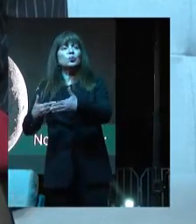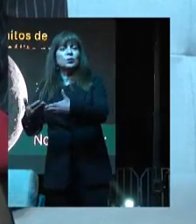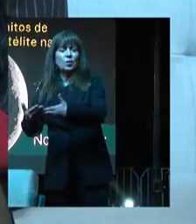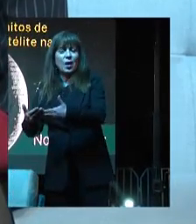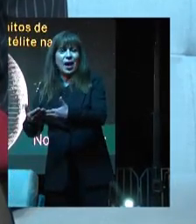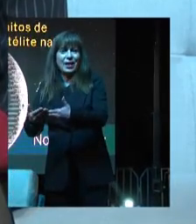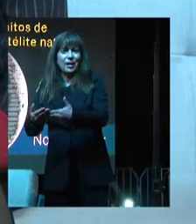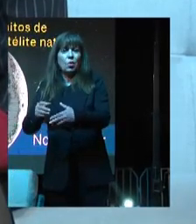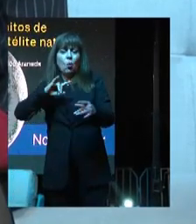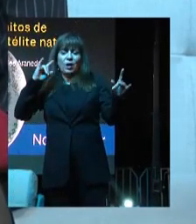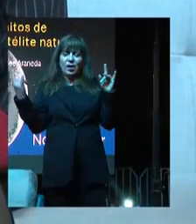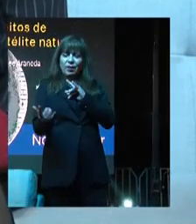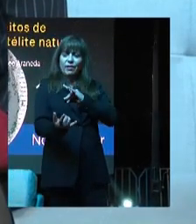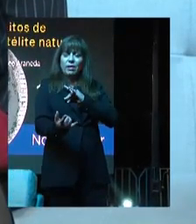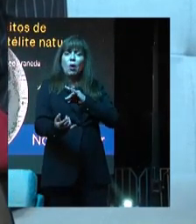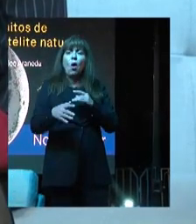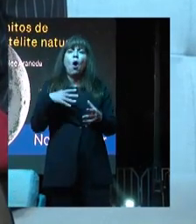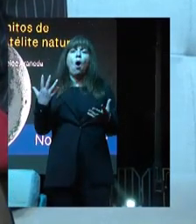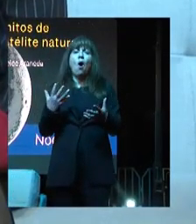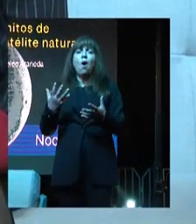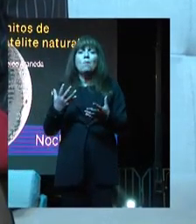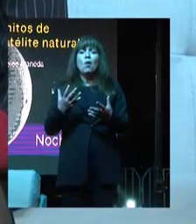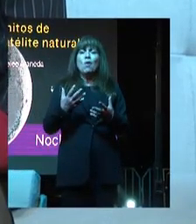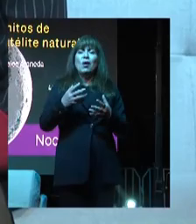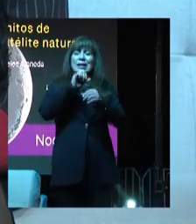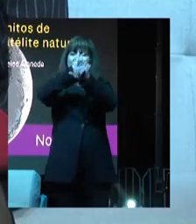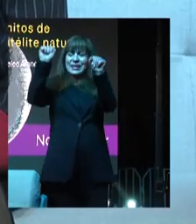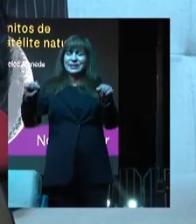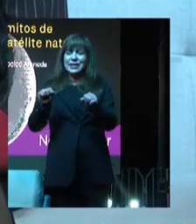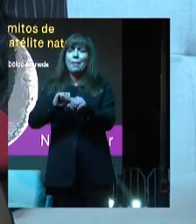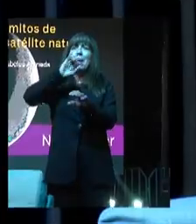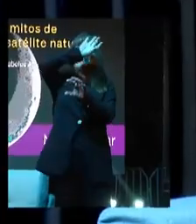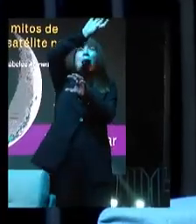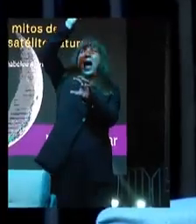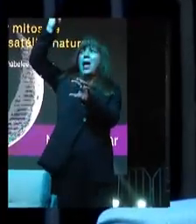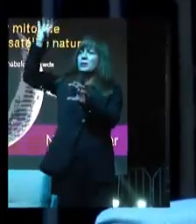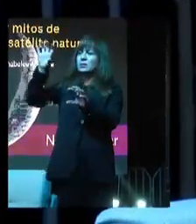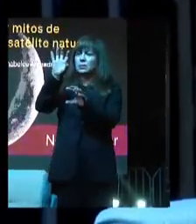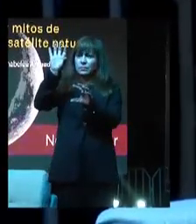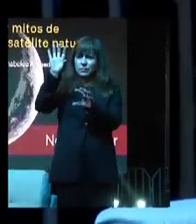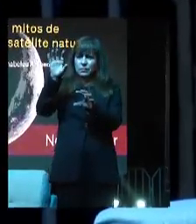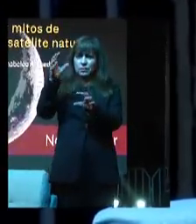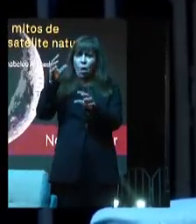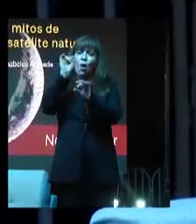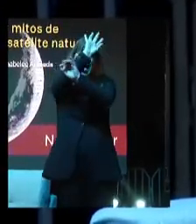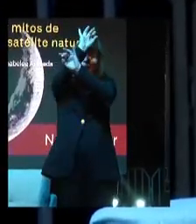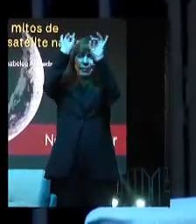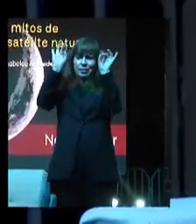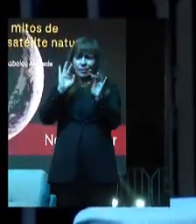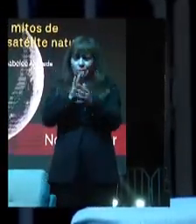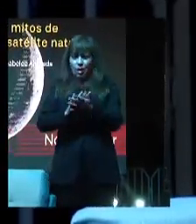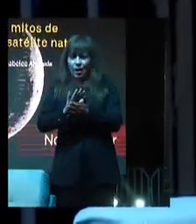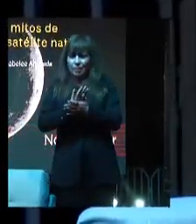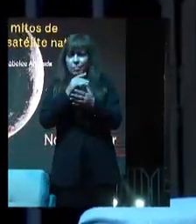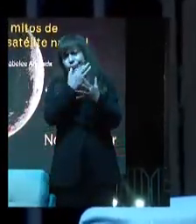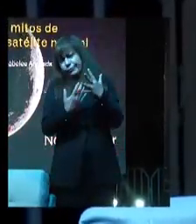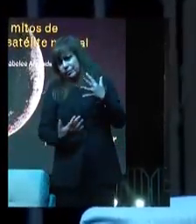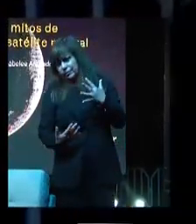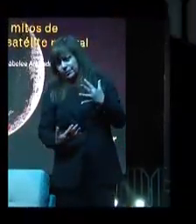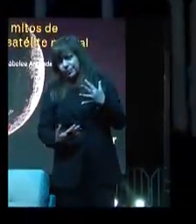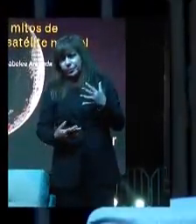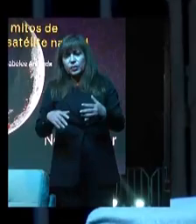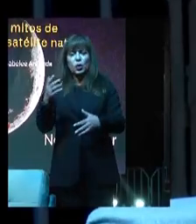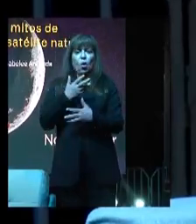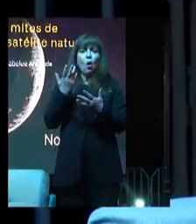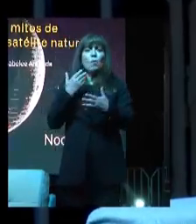cómo funciona el universo, cómo funciona el sistema planetario, cómo funcionan las estrellas, etcétera, etcétera, o